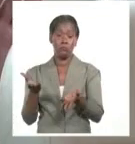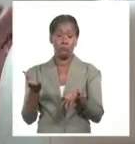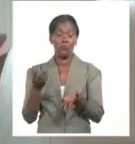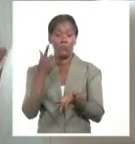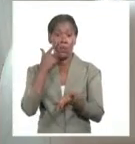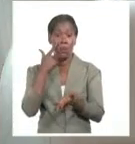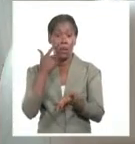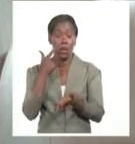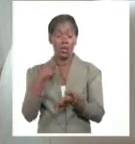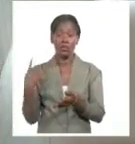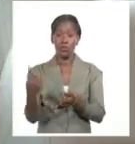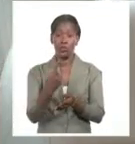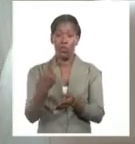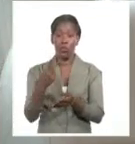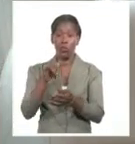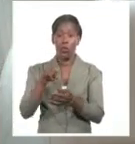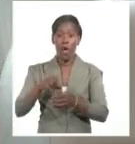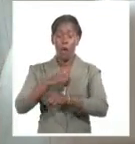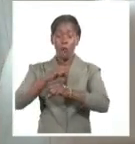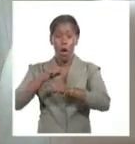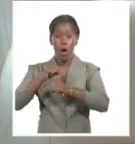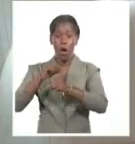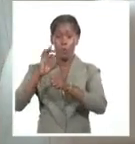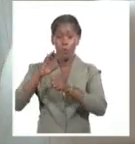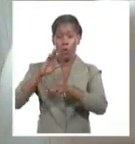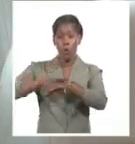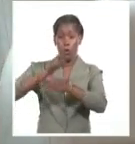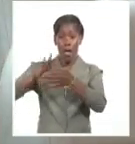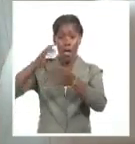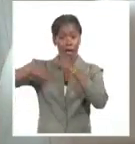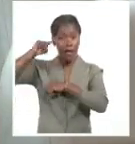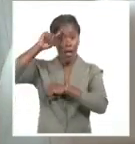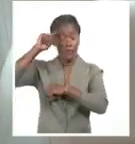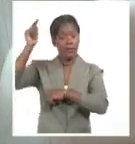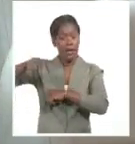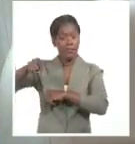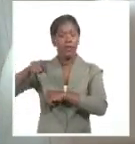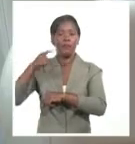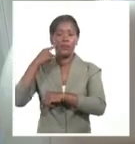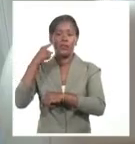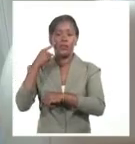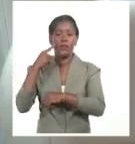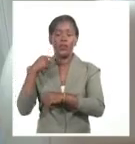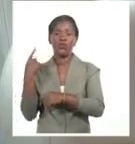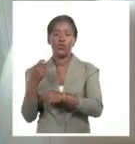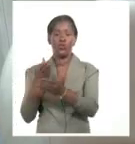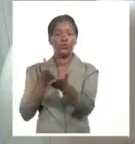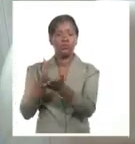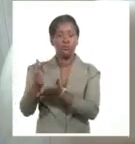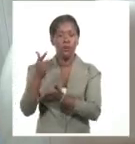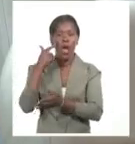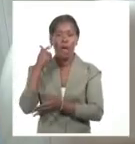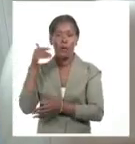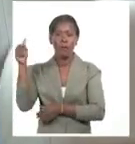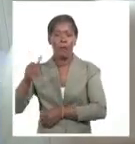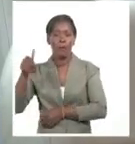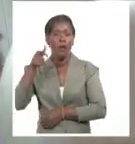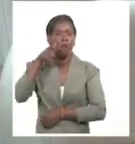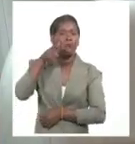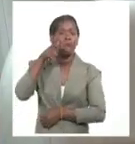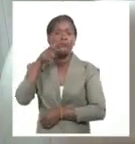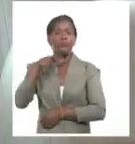en todas las instalaciones está trabajando a buen ritmo según lo que habíamos planificado y así lo estamos chequeando por los días del conjunto teporaca